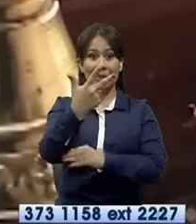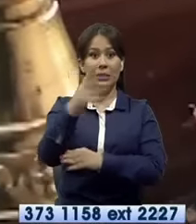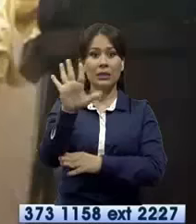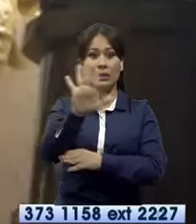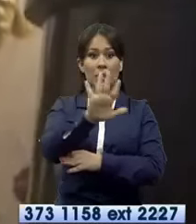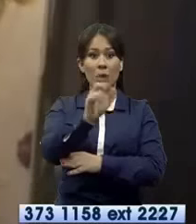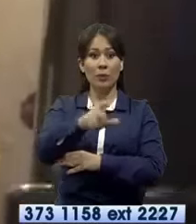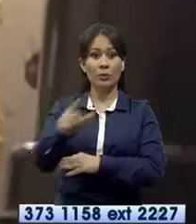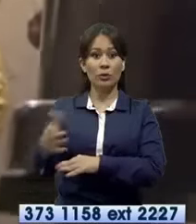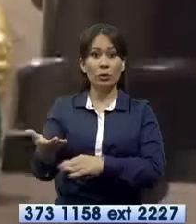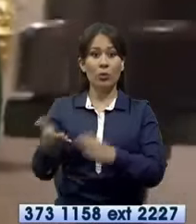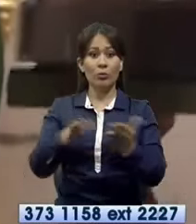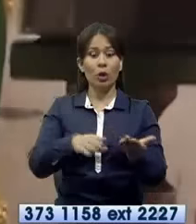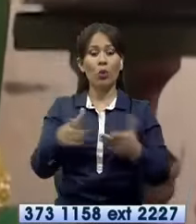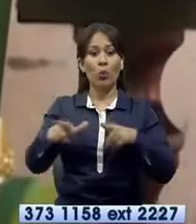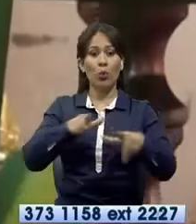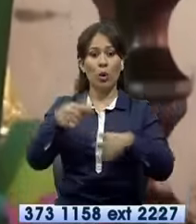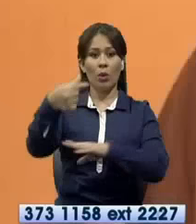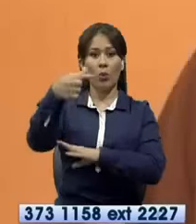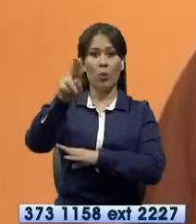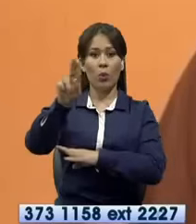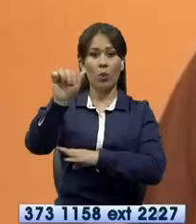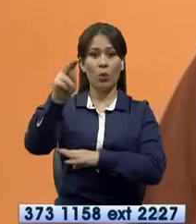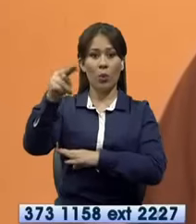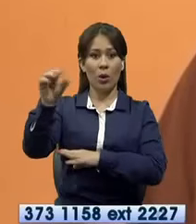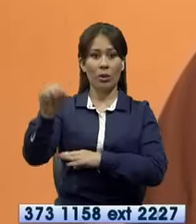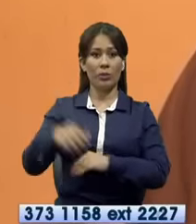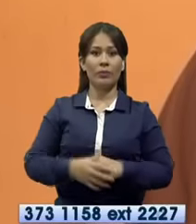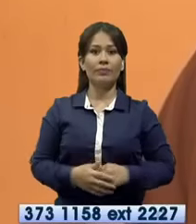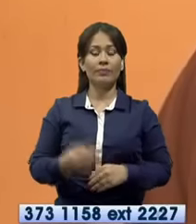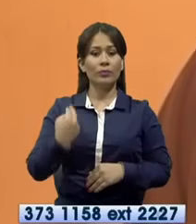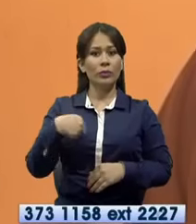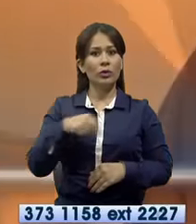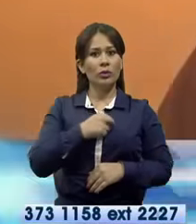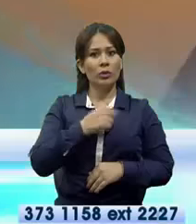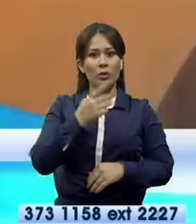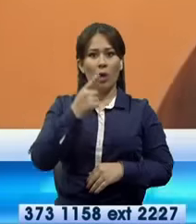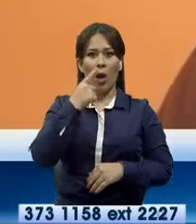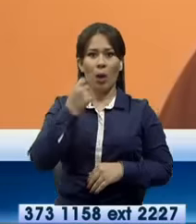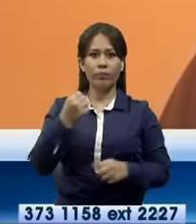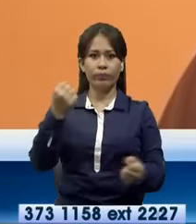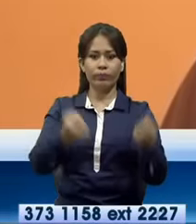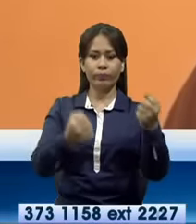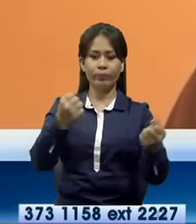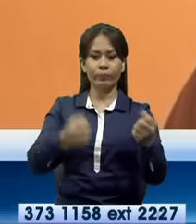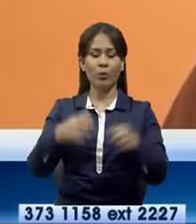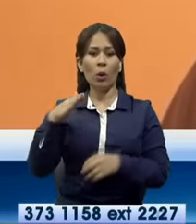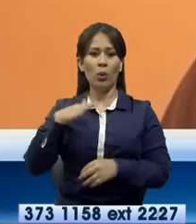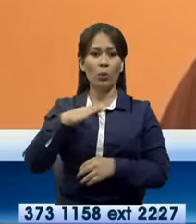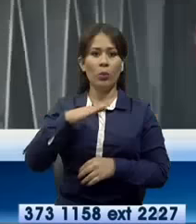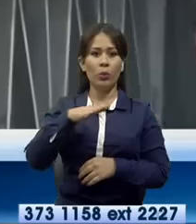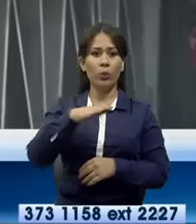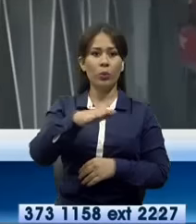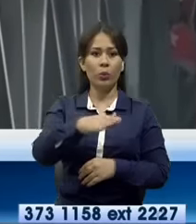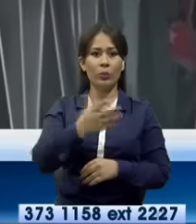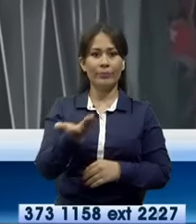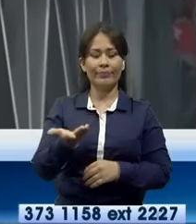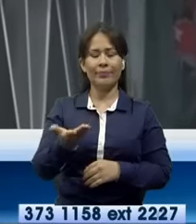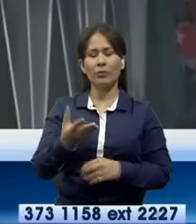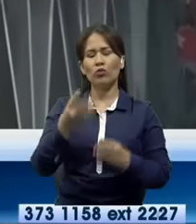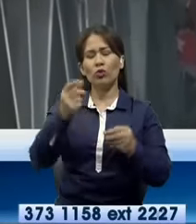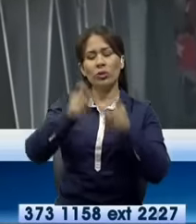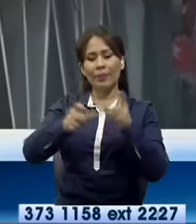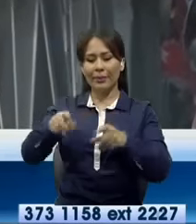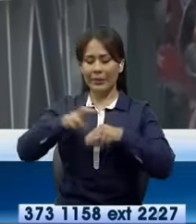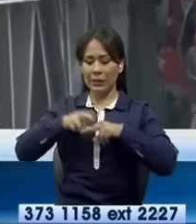fallecidos, oriundos del cantón Guano. Cabeza fría para salir a conducir, sabes que estamos además con cuánto